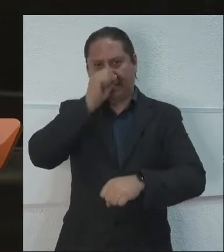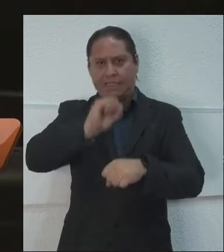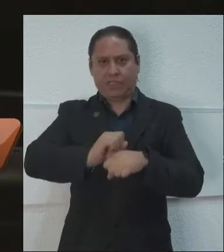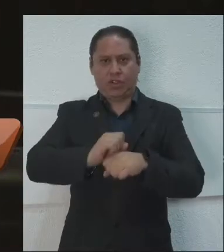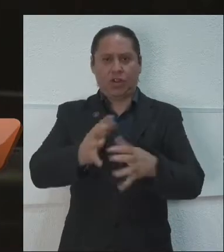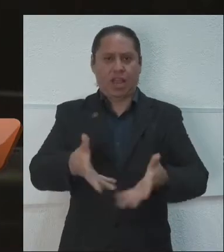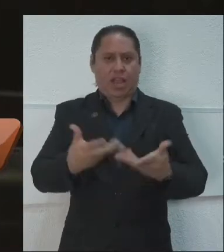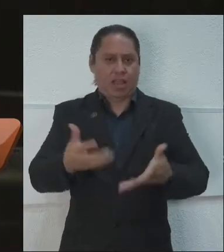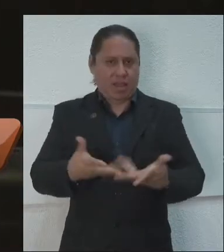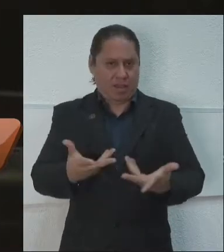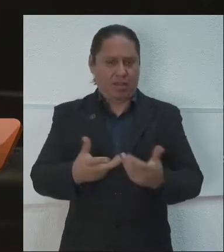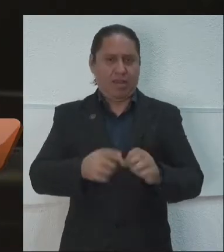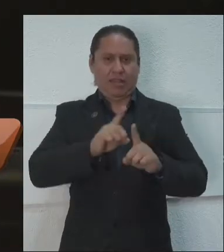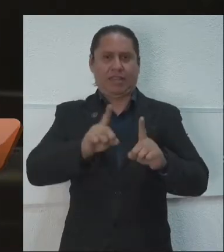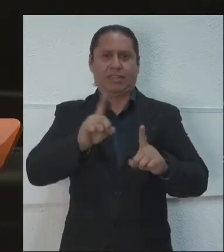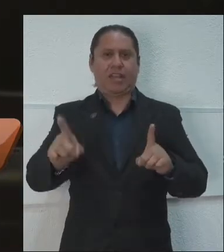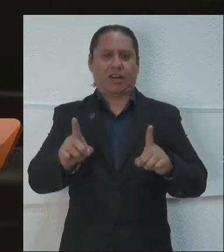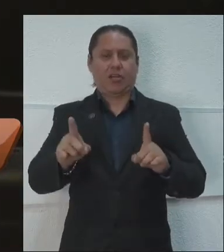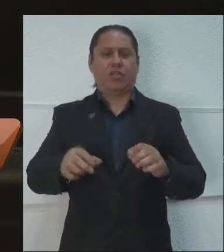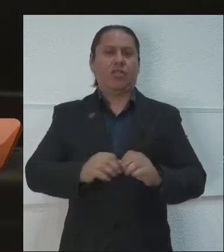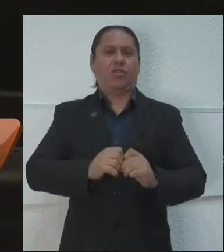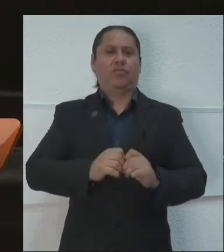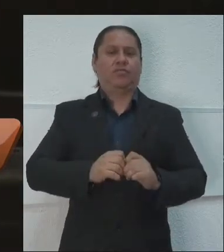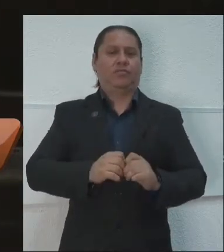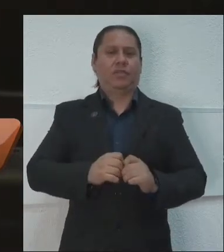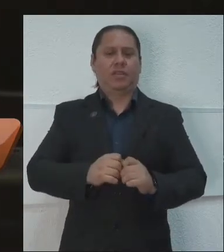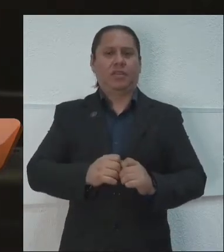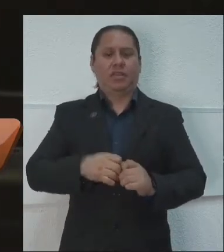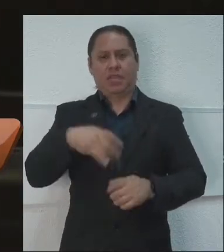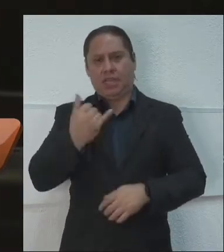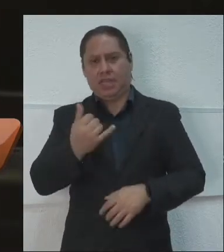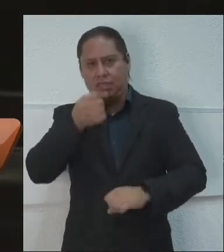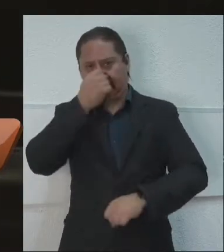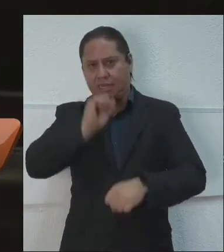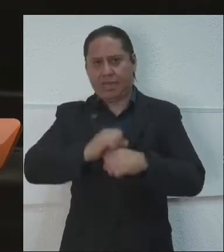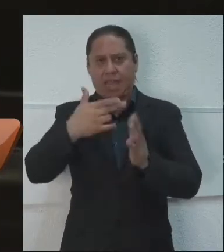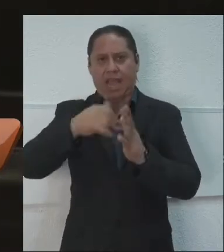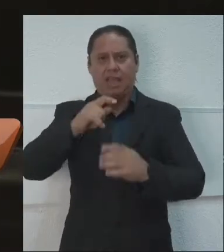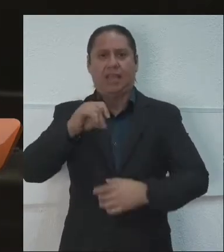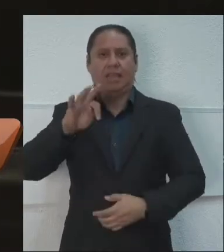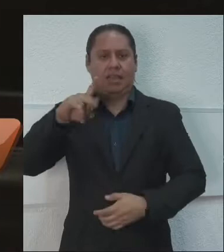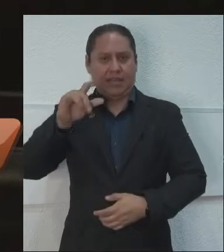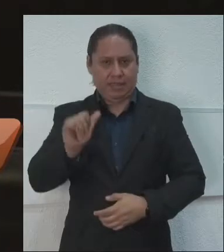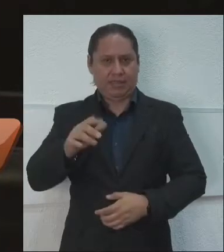de Agricultura y Desarrollo Rural y a la Secretaría de Hacienda y Crédito